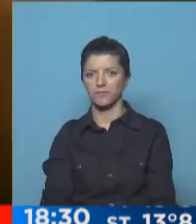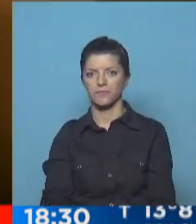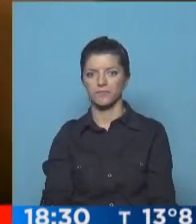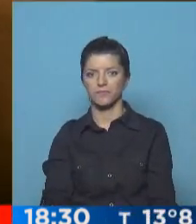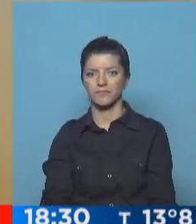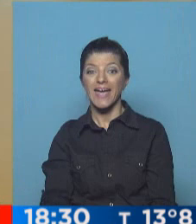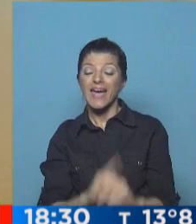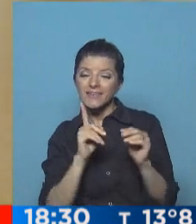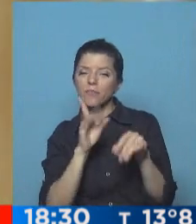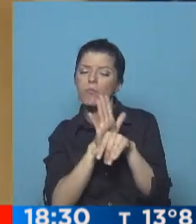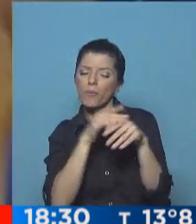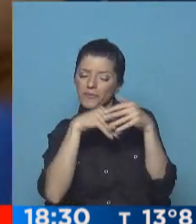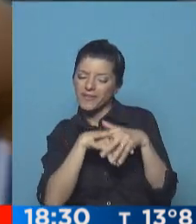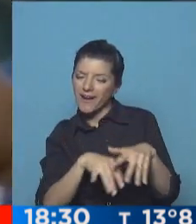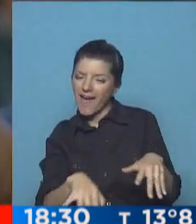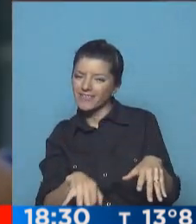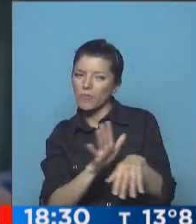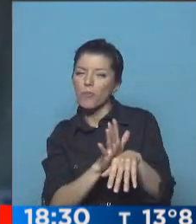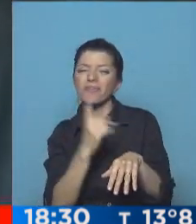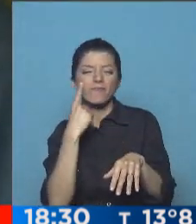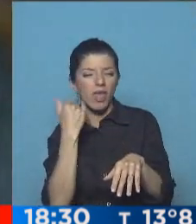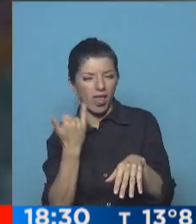Y esas raíces están vivas.